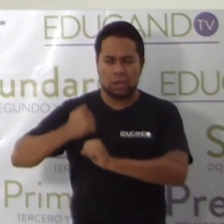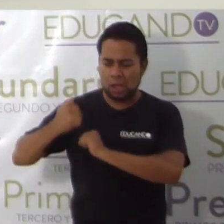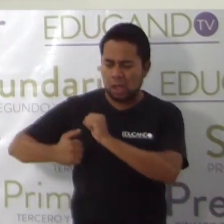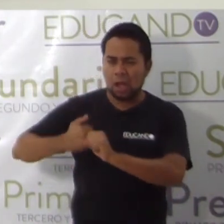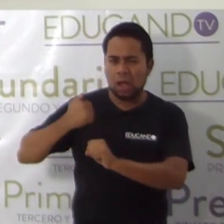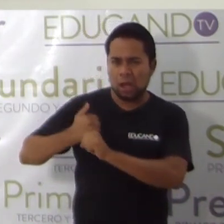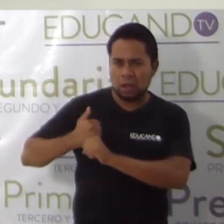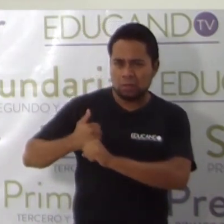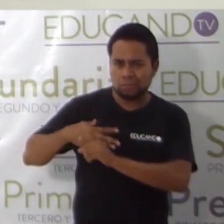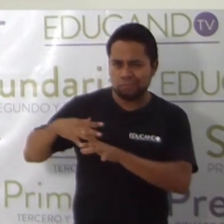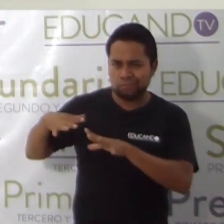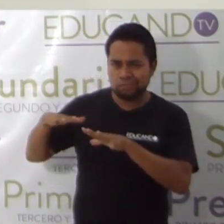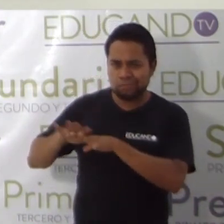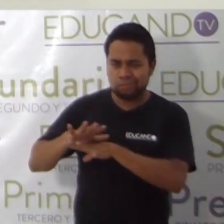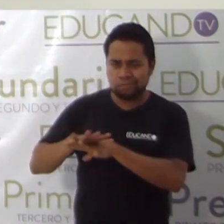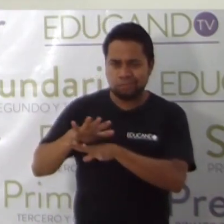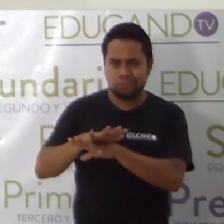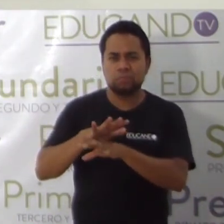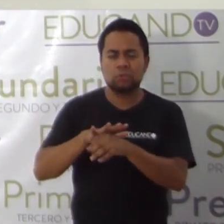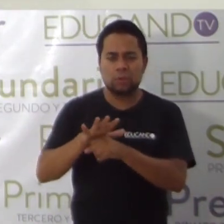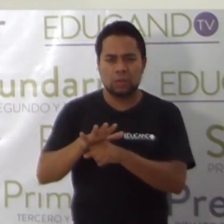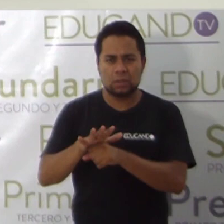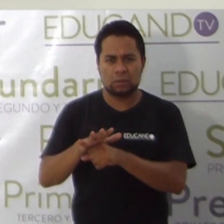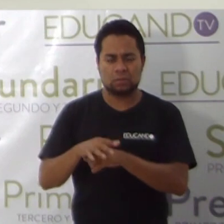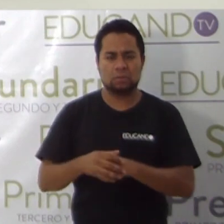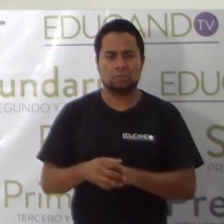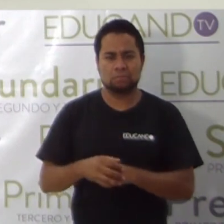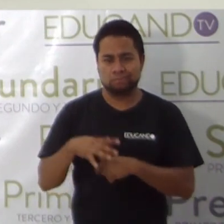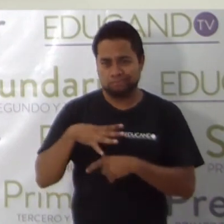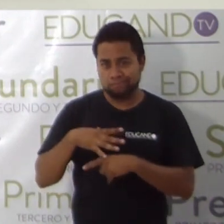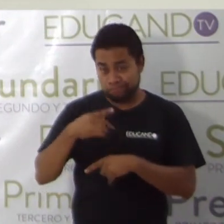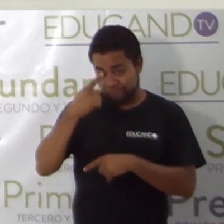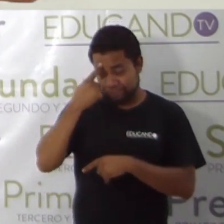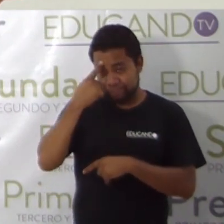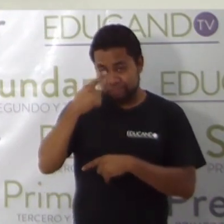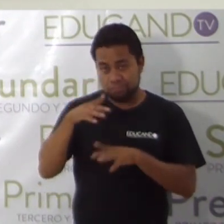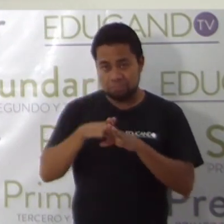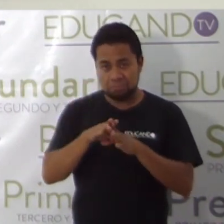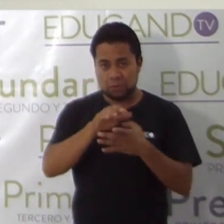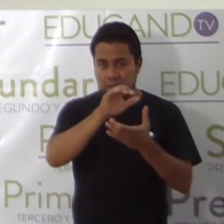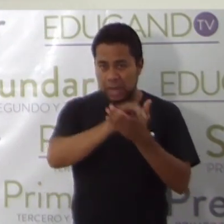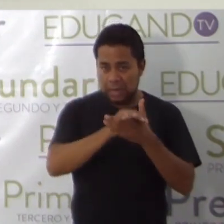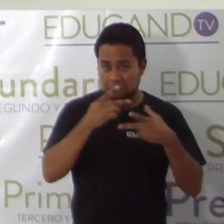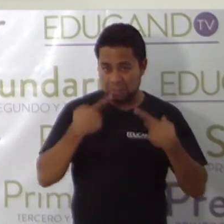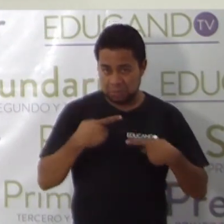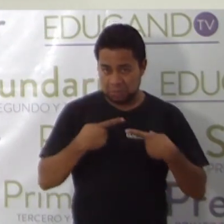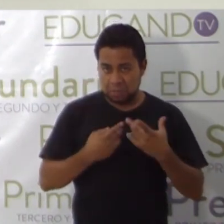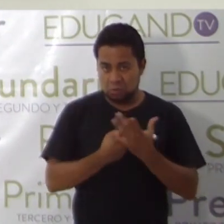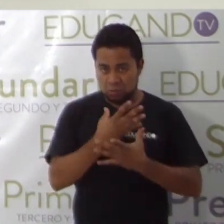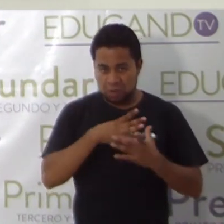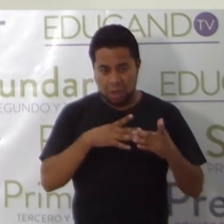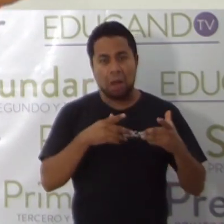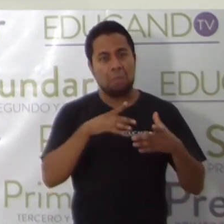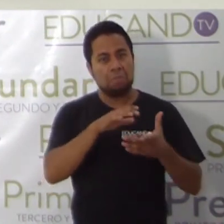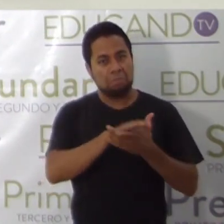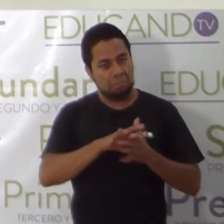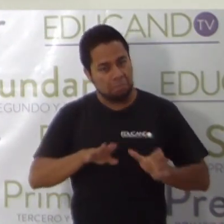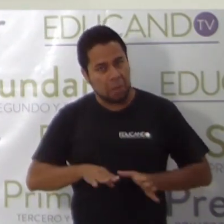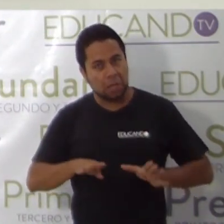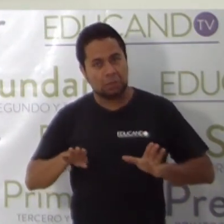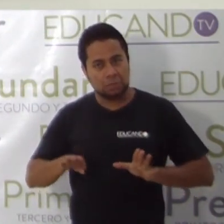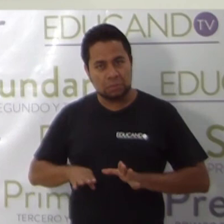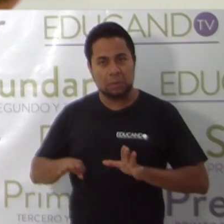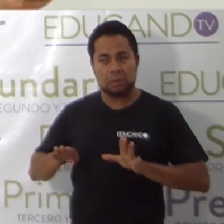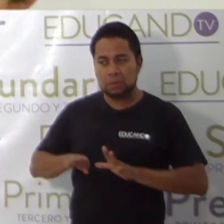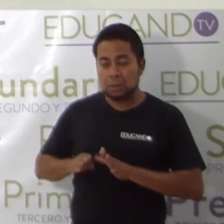cambiado la cantidad de personas que se casan, por ejemplo, ¿no? Cada vez hay menos